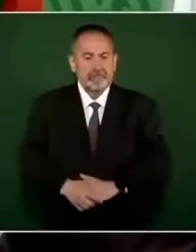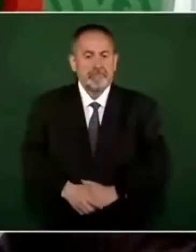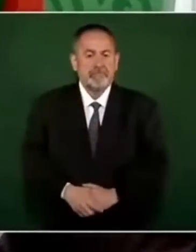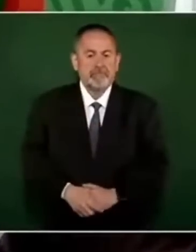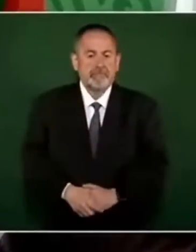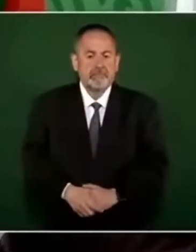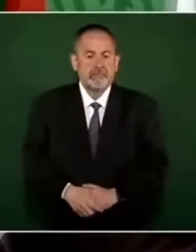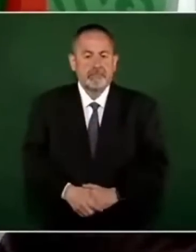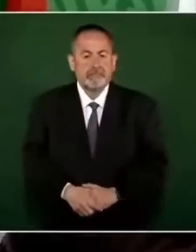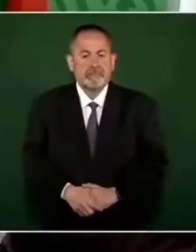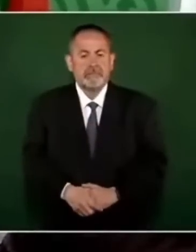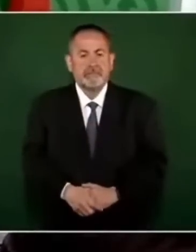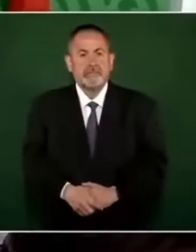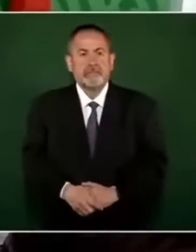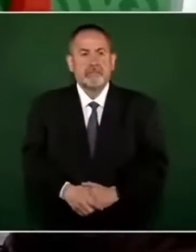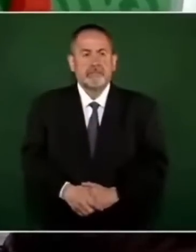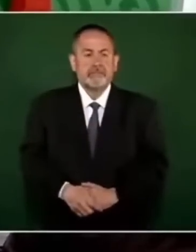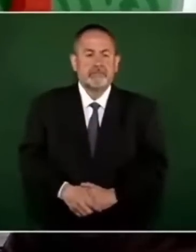¿Por qué?